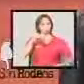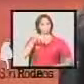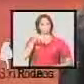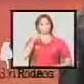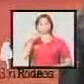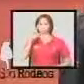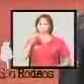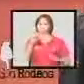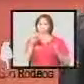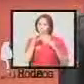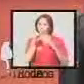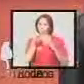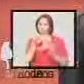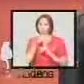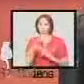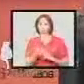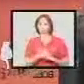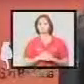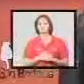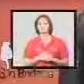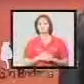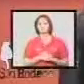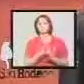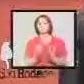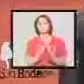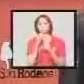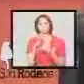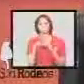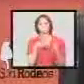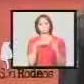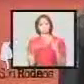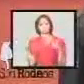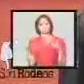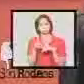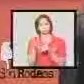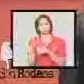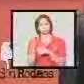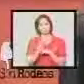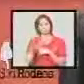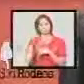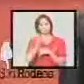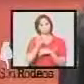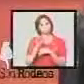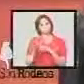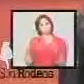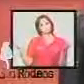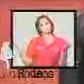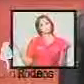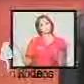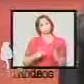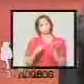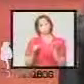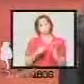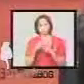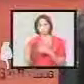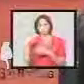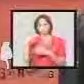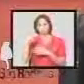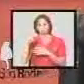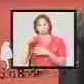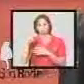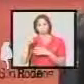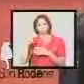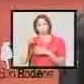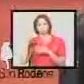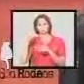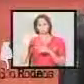de la noche en algunos otros, con horarios también sábados, y en el caso de Multiplaza, ¿verdad?, estamos abriendo